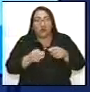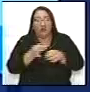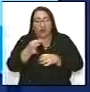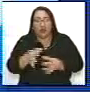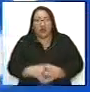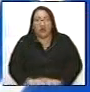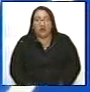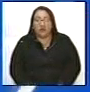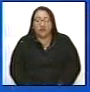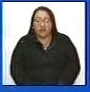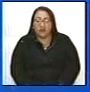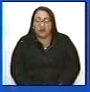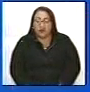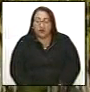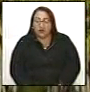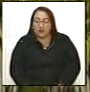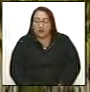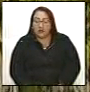departamento.